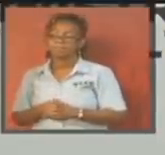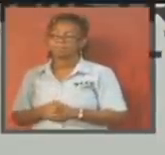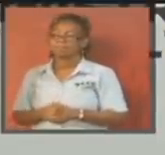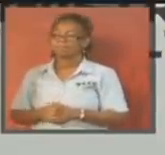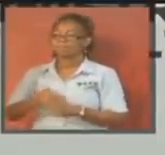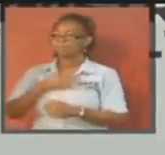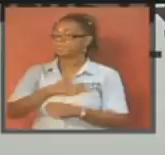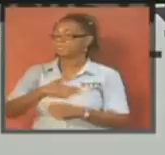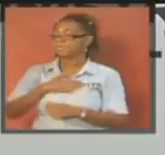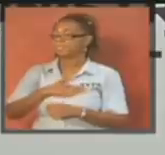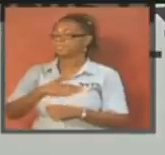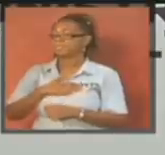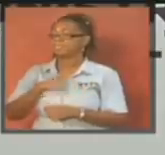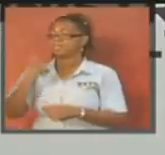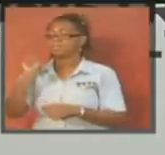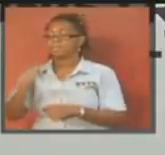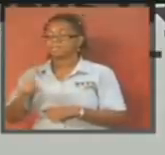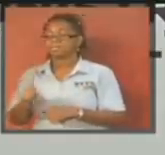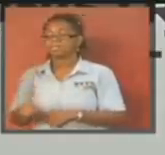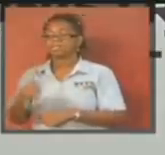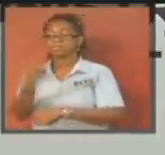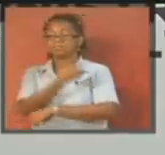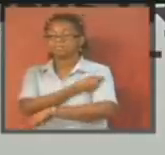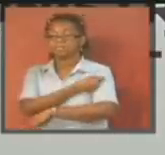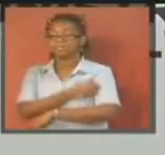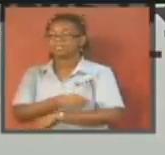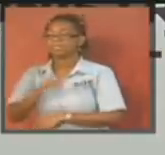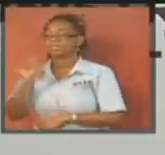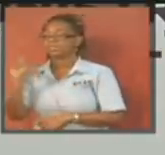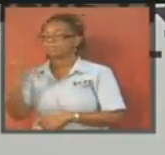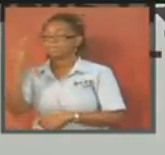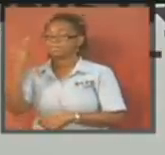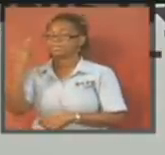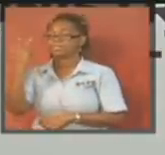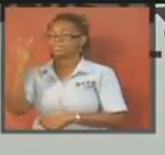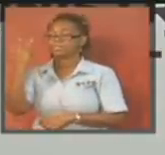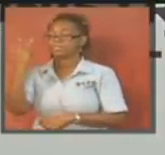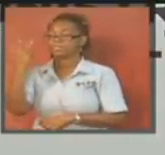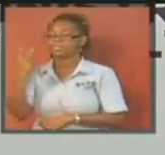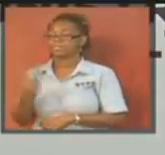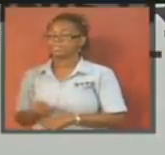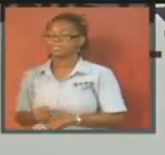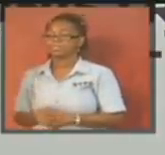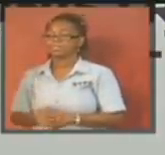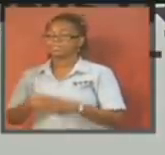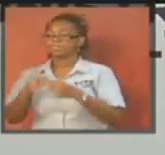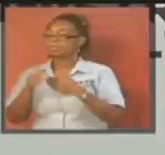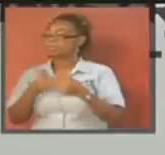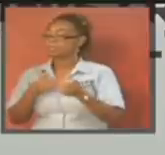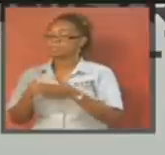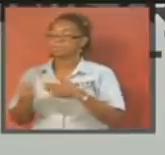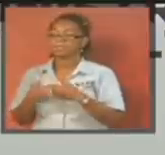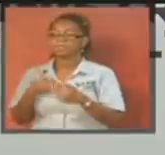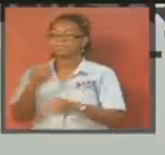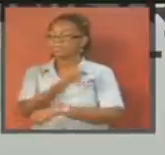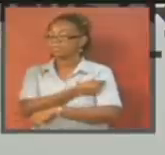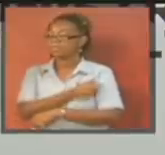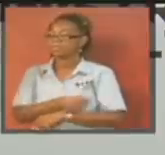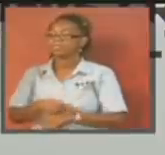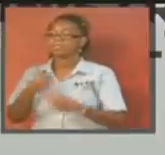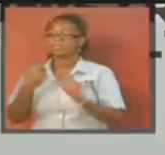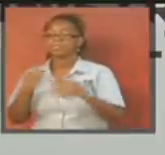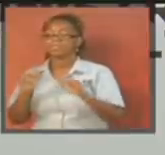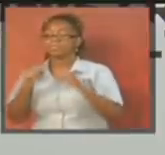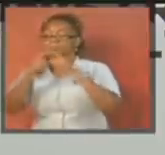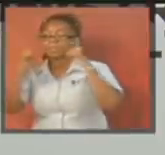fully vaccinated. Well, you know what? You must get your second shot. And even though you're vaccinated, still practice the 3 W's